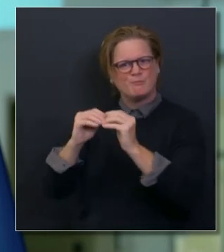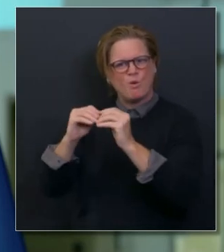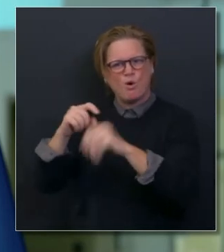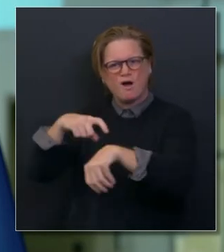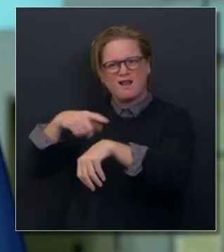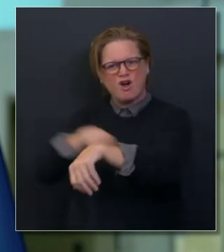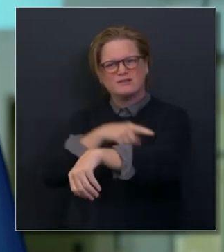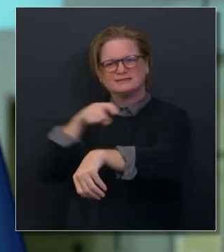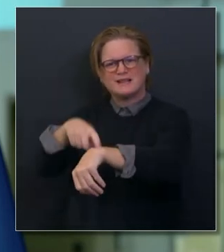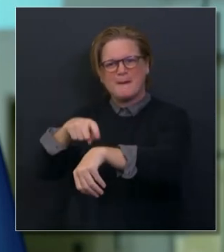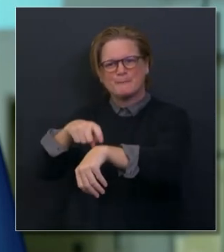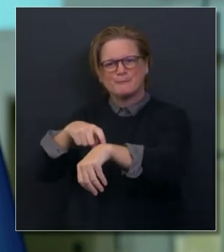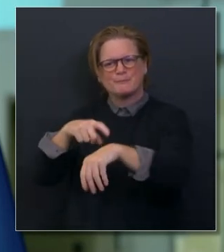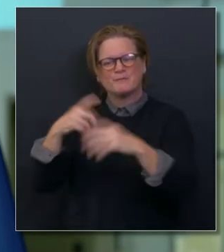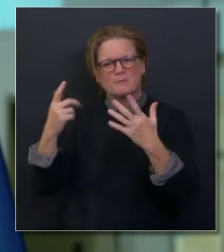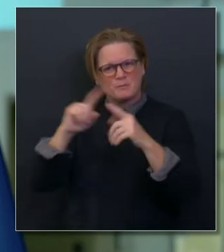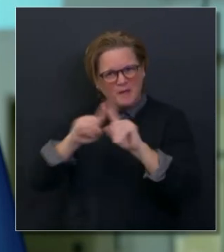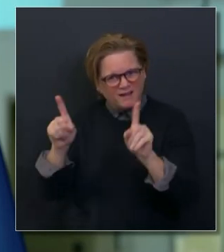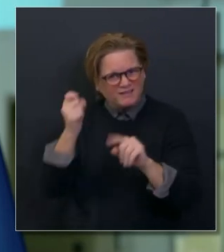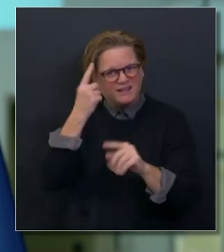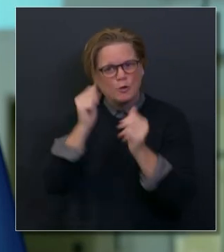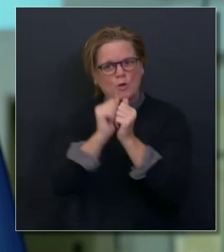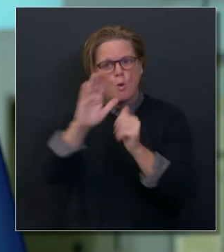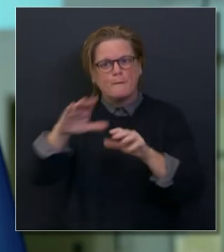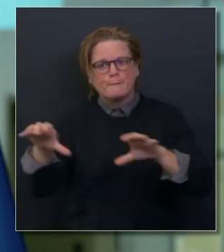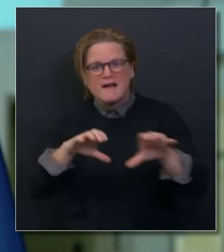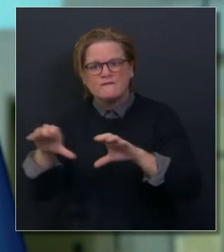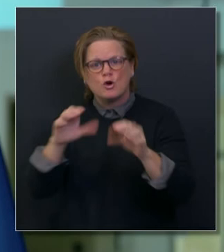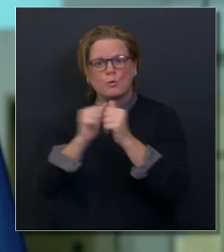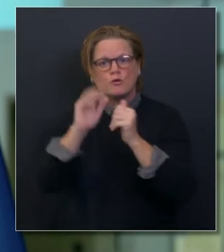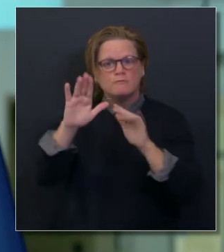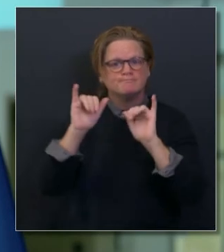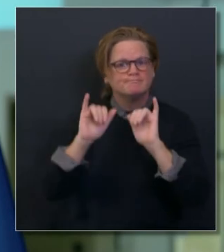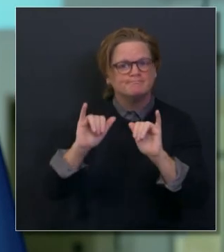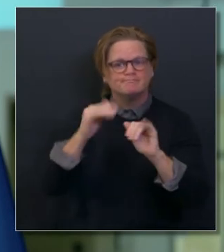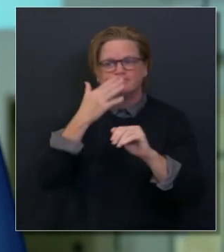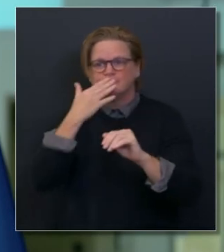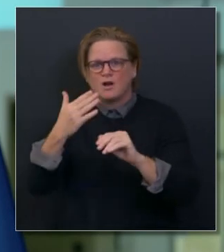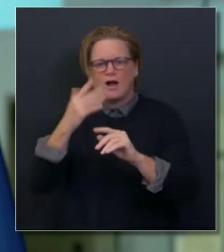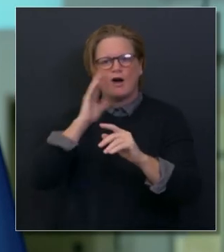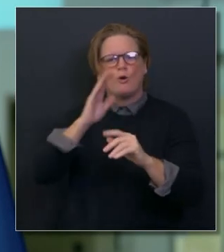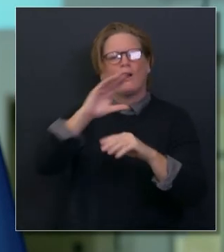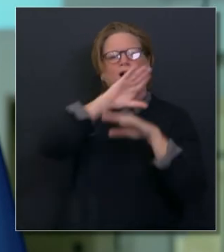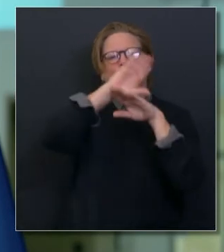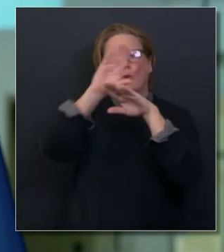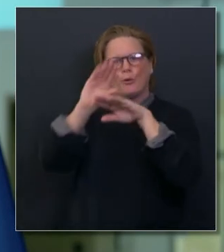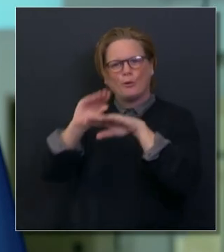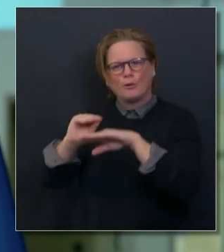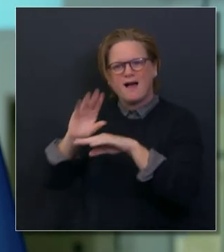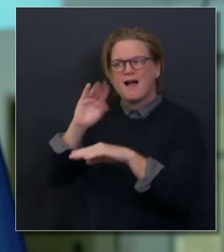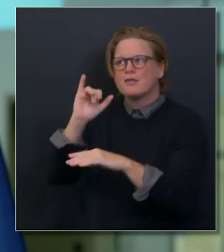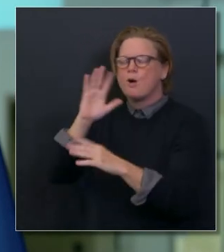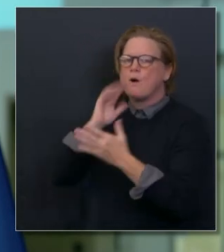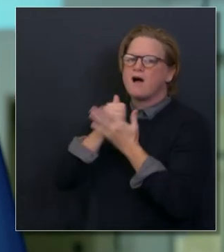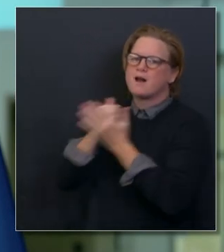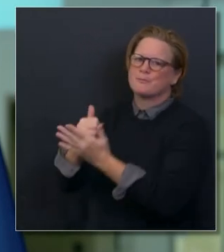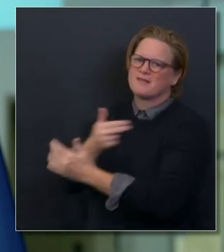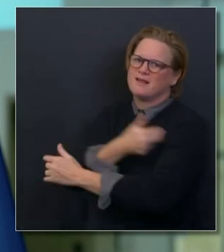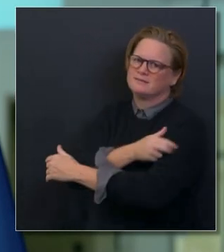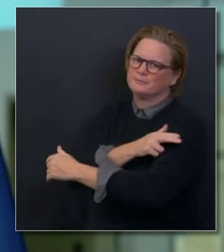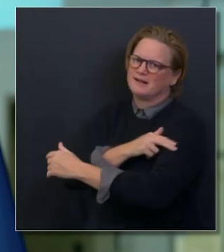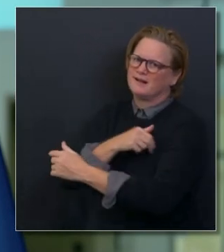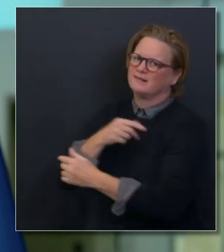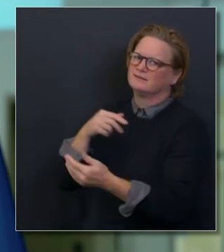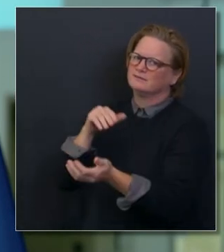ver que los números bajen, pero esa es la mejor manera de apoyar las cuestiones de personal, que es